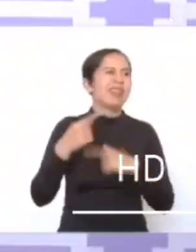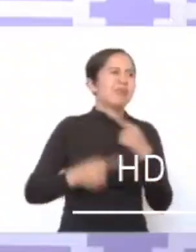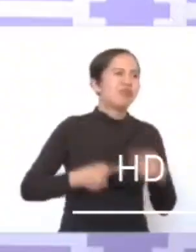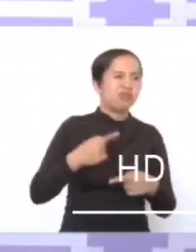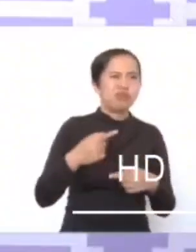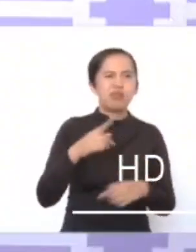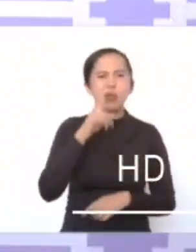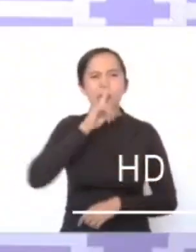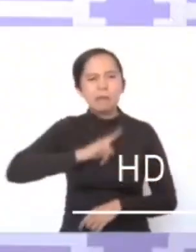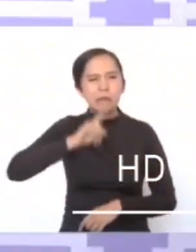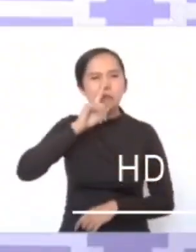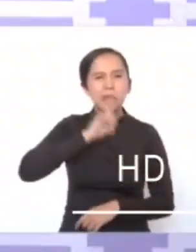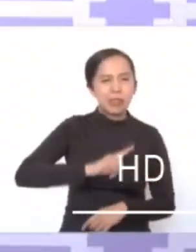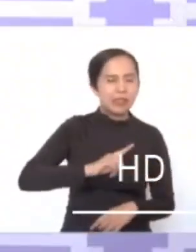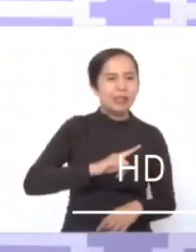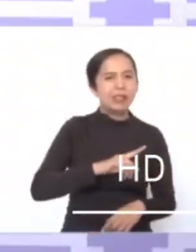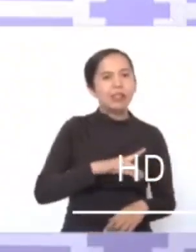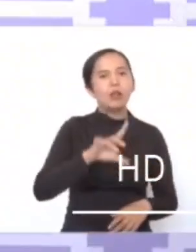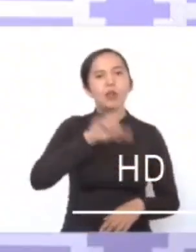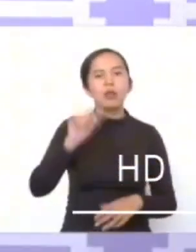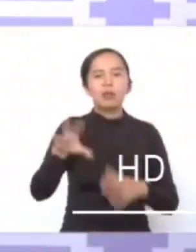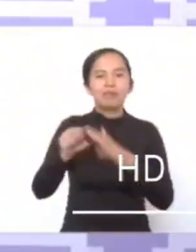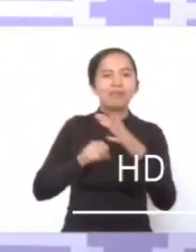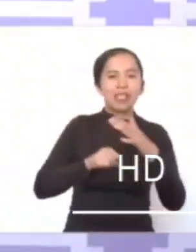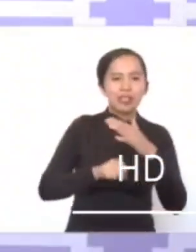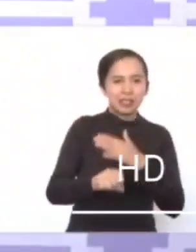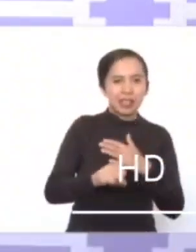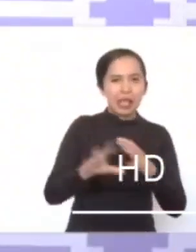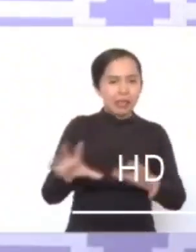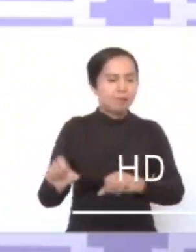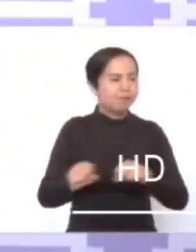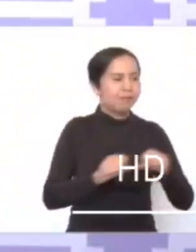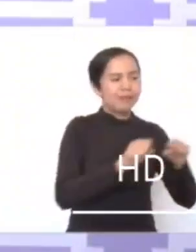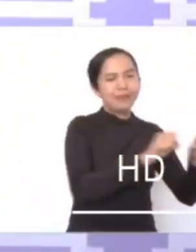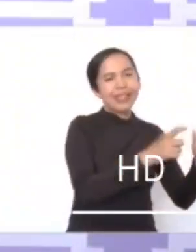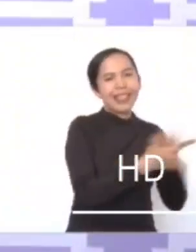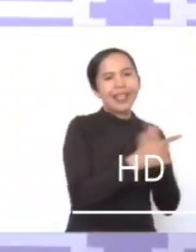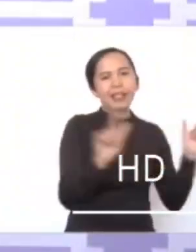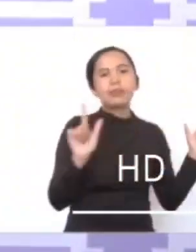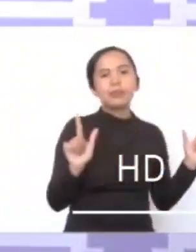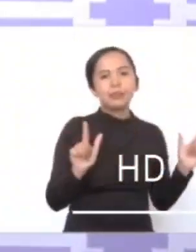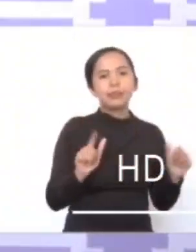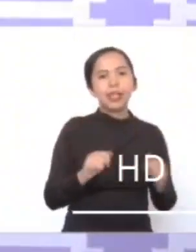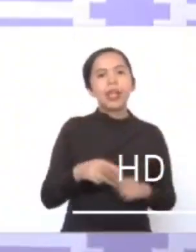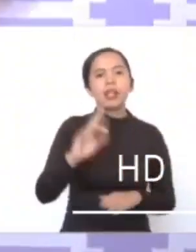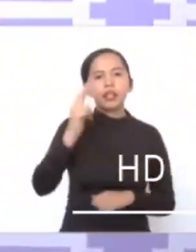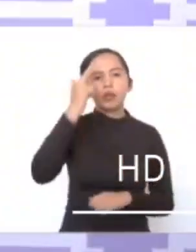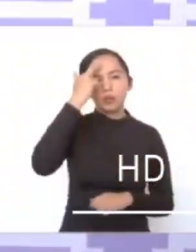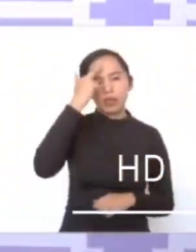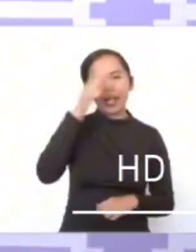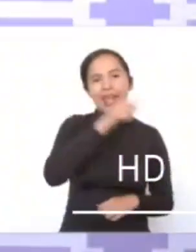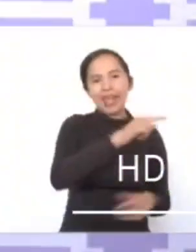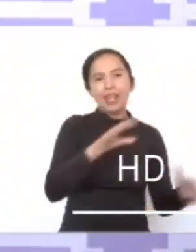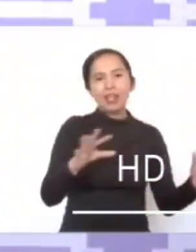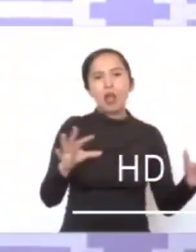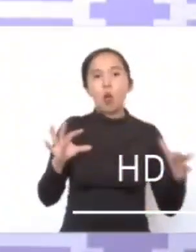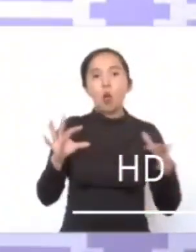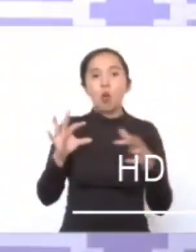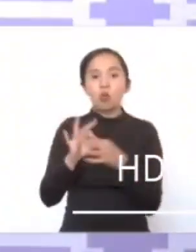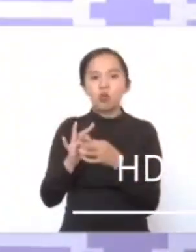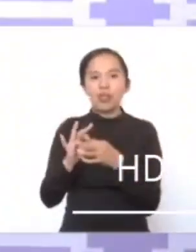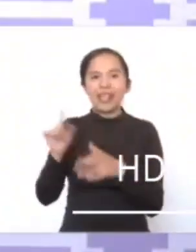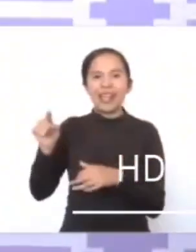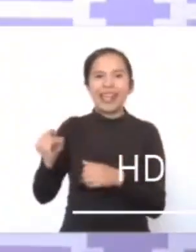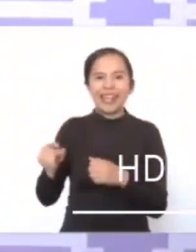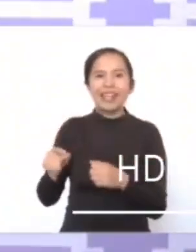que lo sacan de prisión. Aunque no olvidemos que está vinculado a proceso, pues está vinculado a